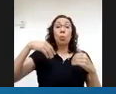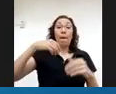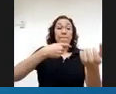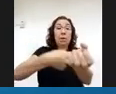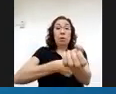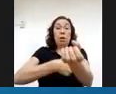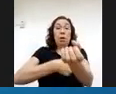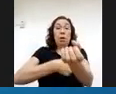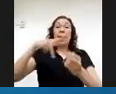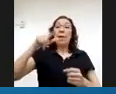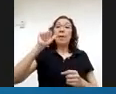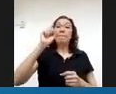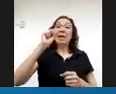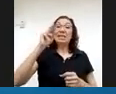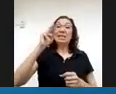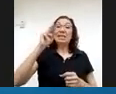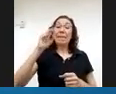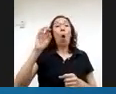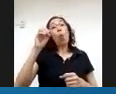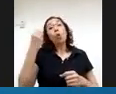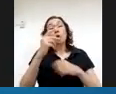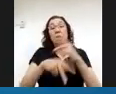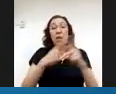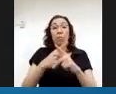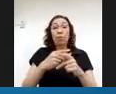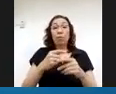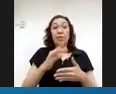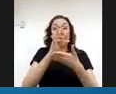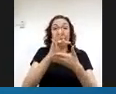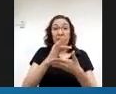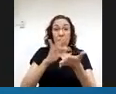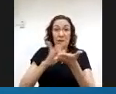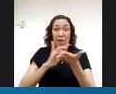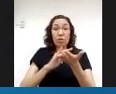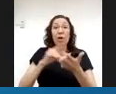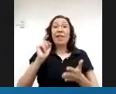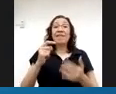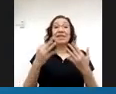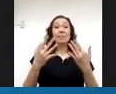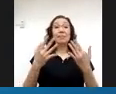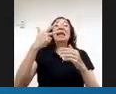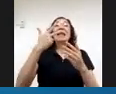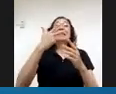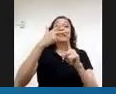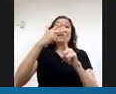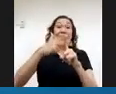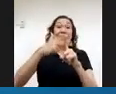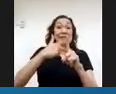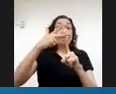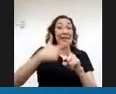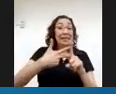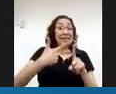un tratamiento específico, entonces debe de esperar 3 meses para